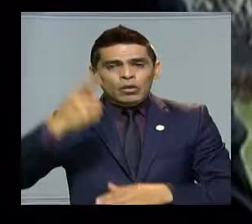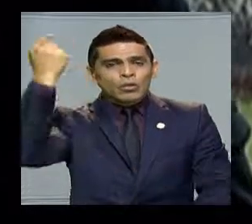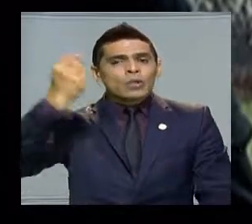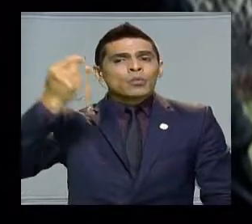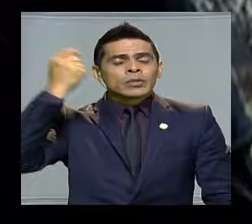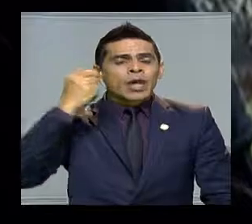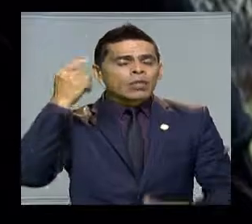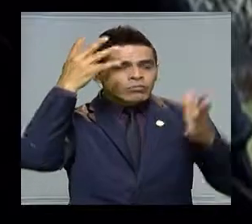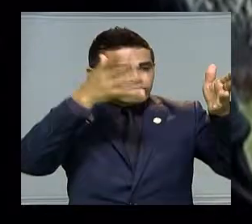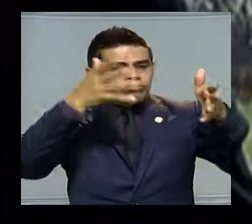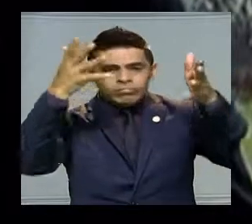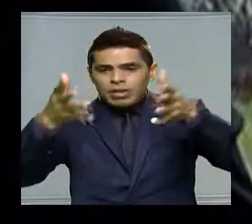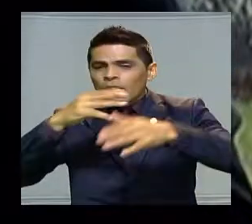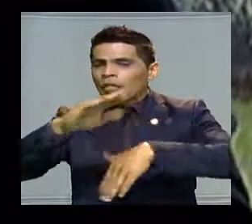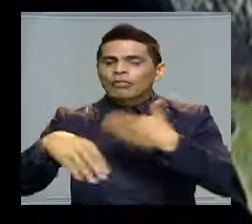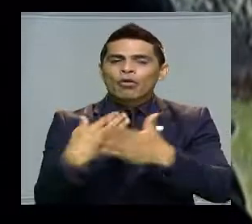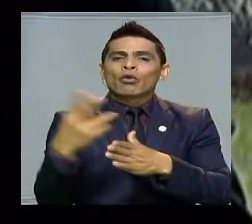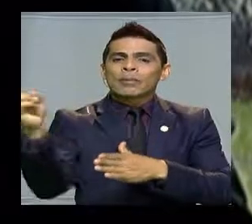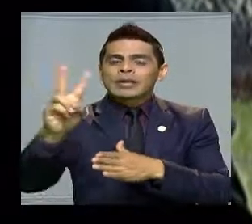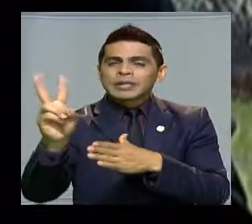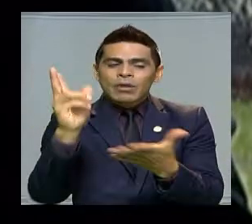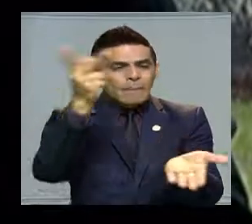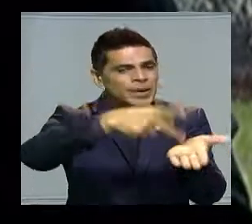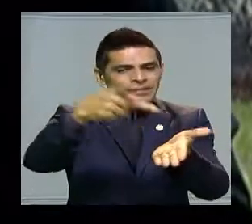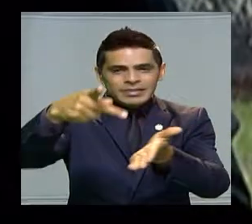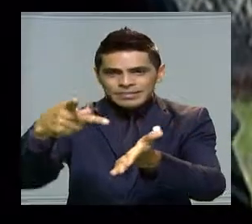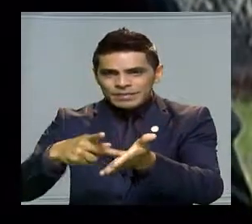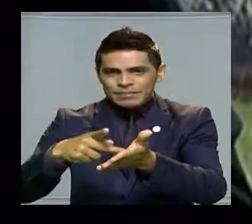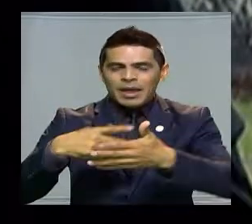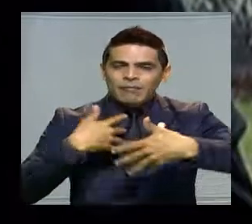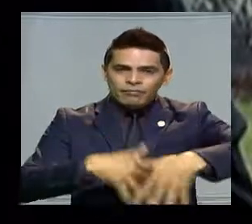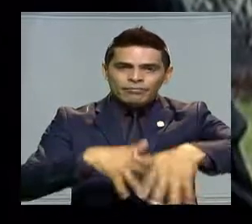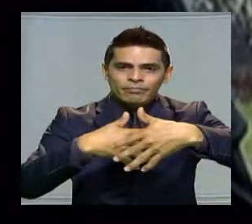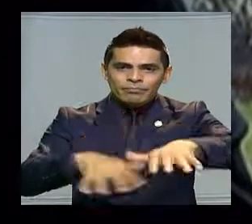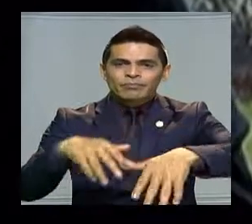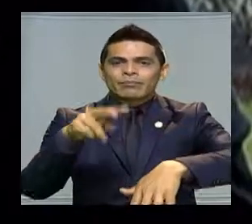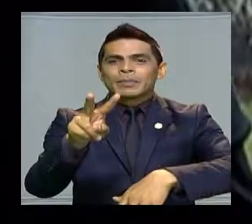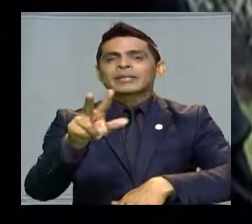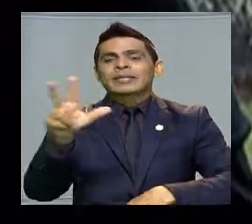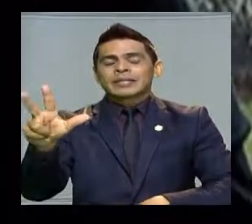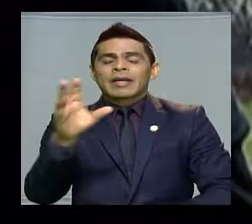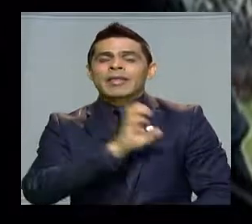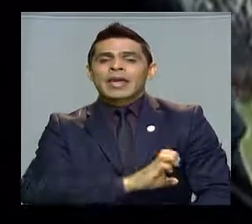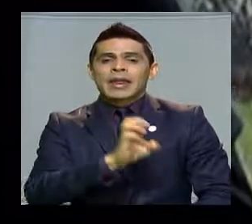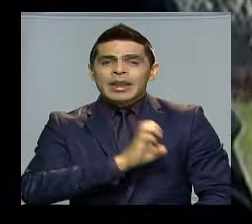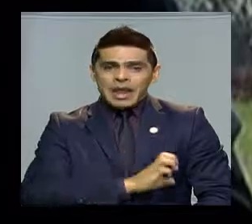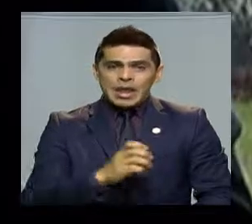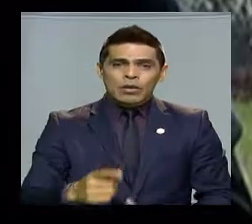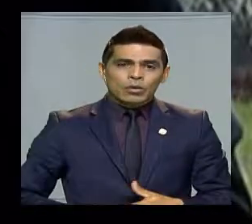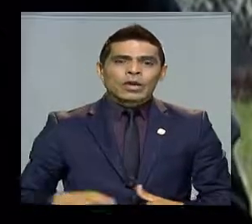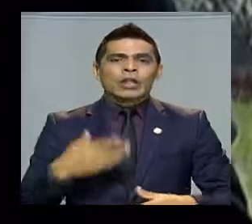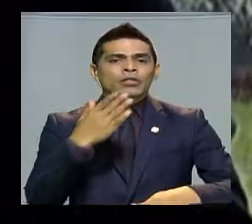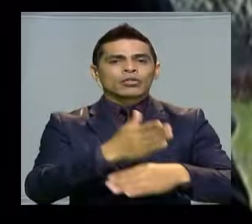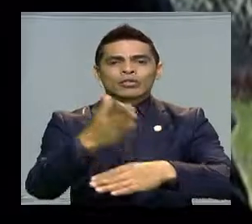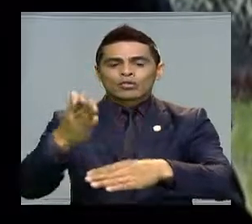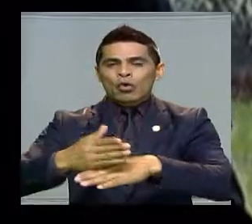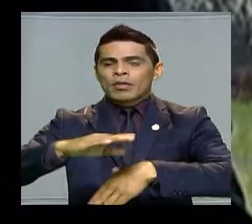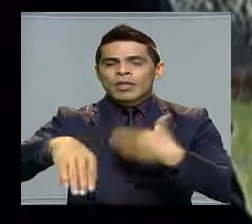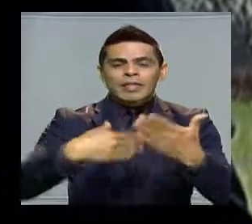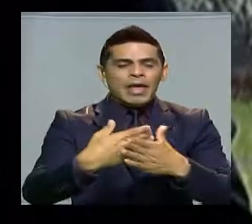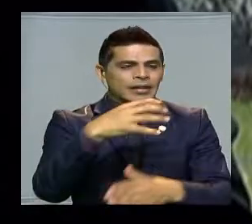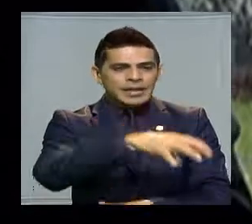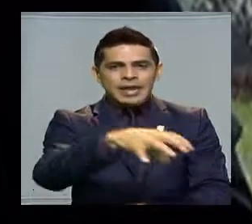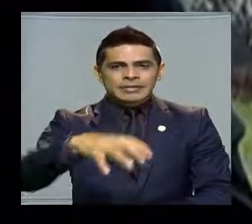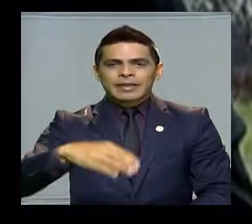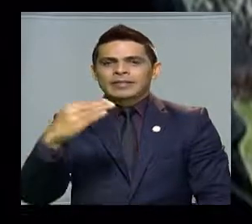los venezolanos a participar en la movilización que se llevará a cabo el próximo 23 de enero hacia todas las sedes del